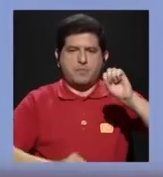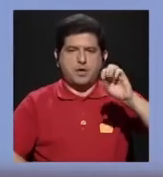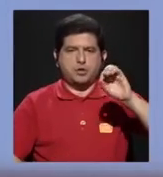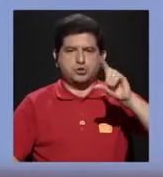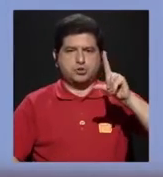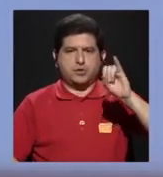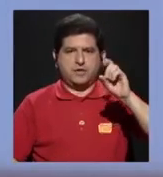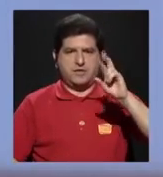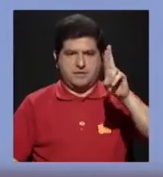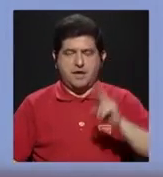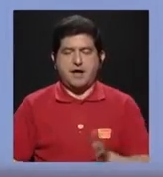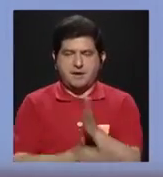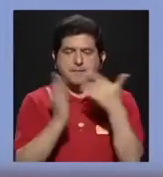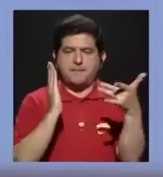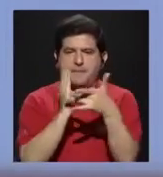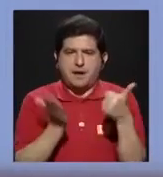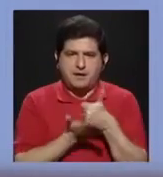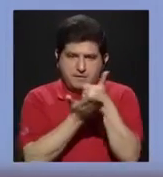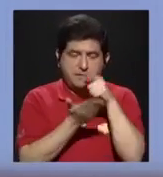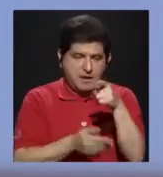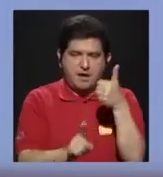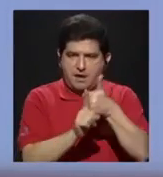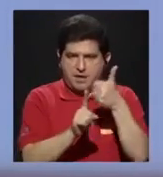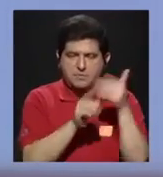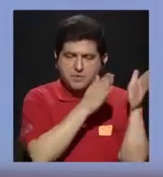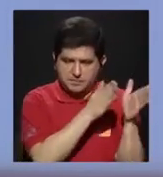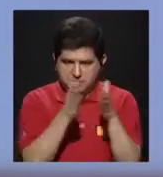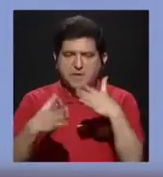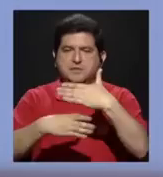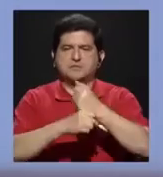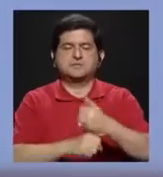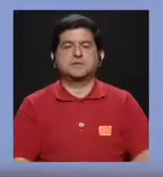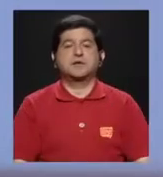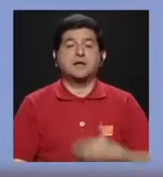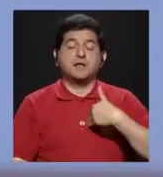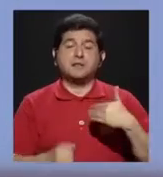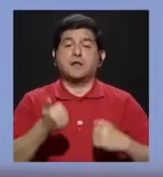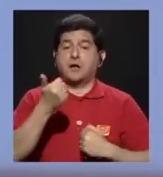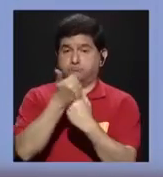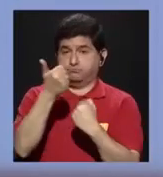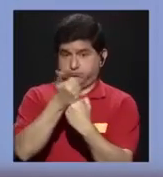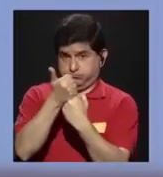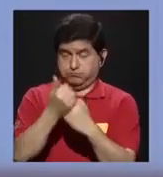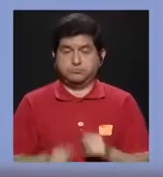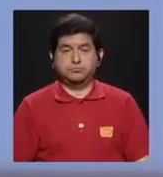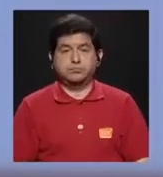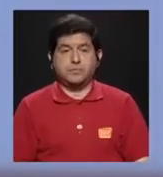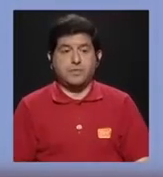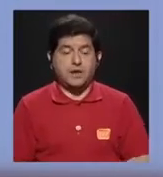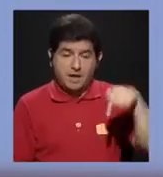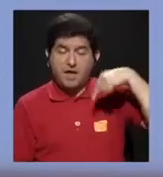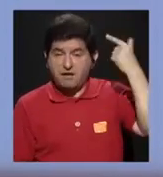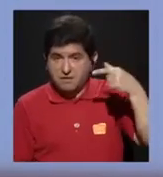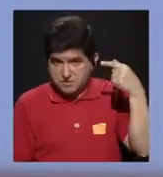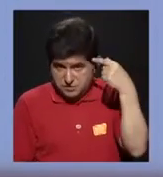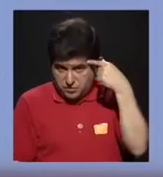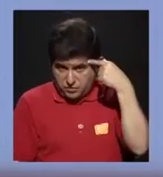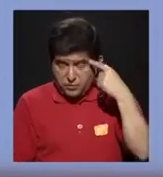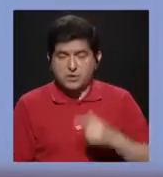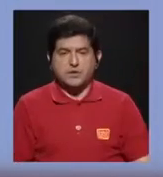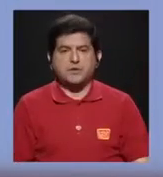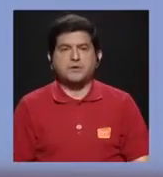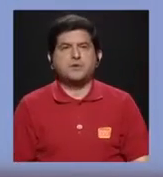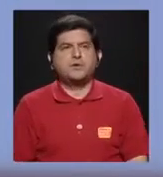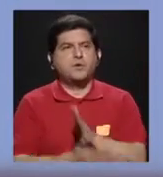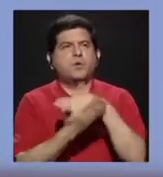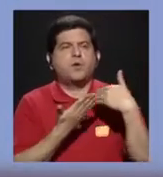en la parte técnica para que ellas mismas sean las que elaboren ese plan. Contamos con el apoyo en esta administración, con el apoyo de